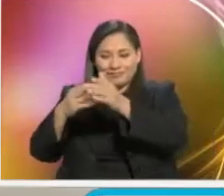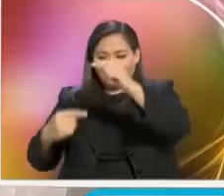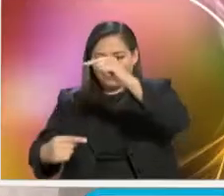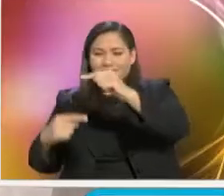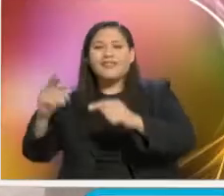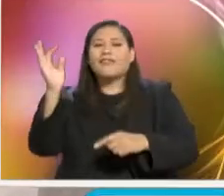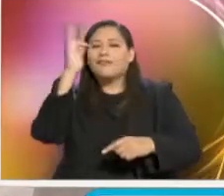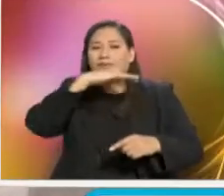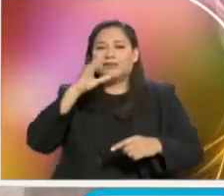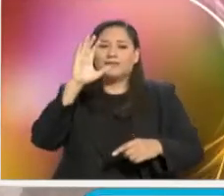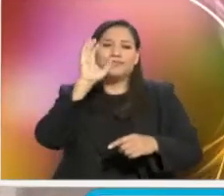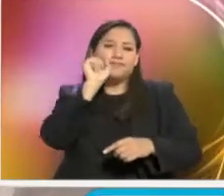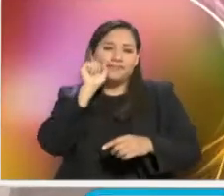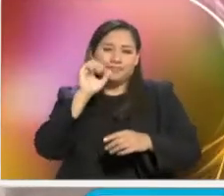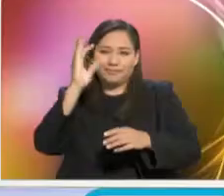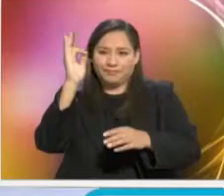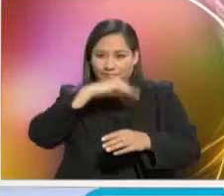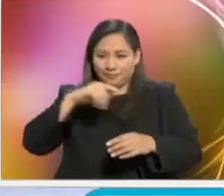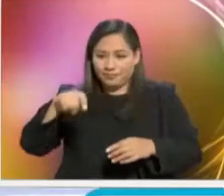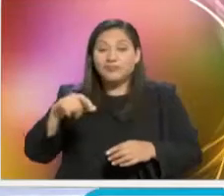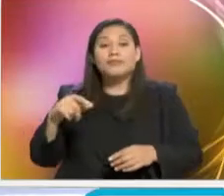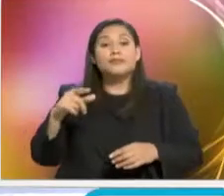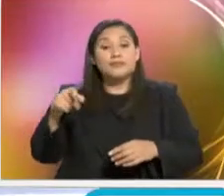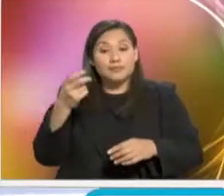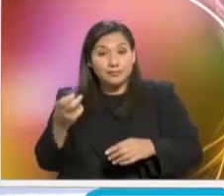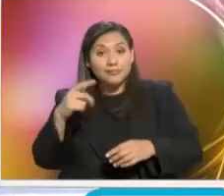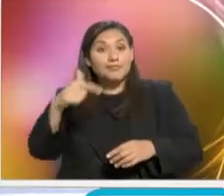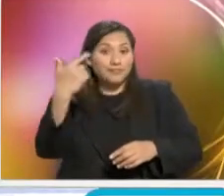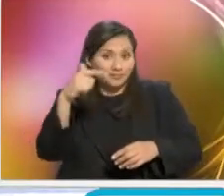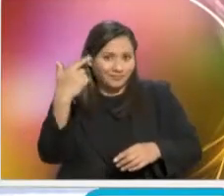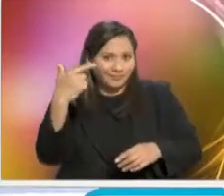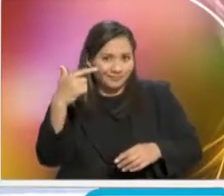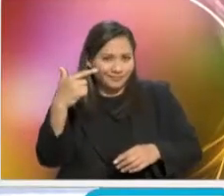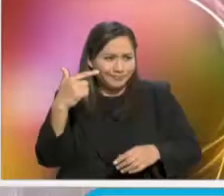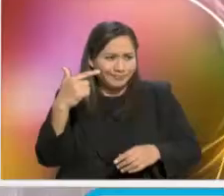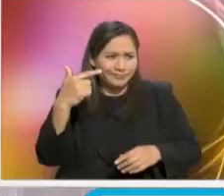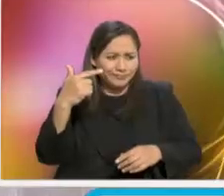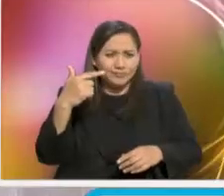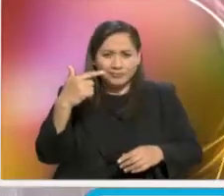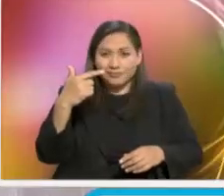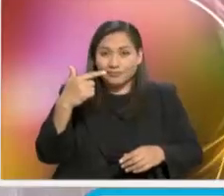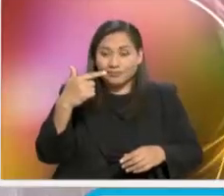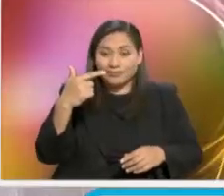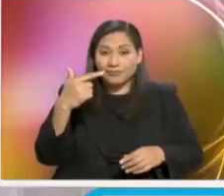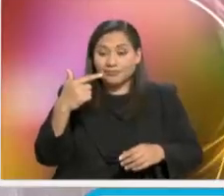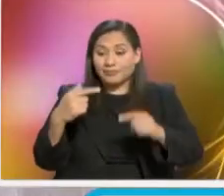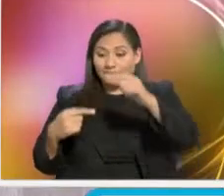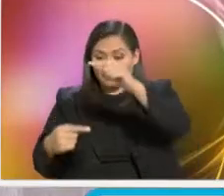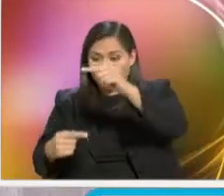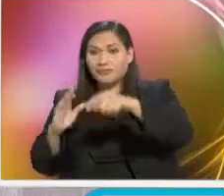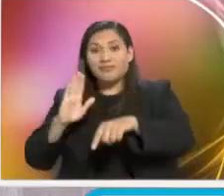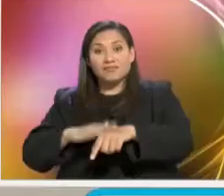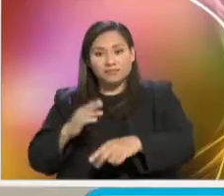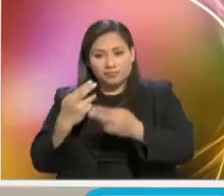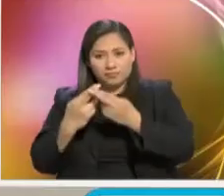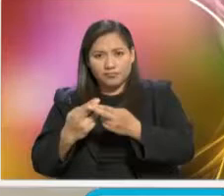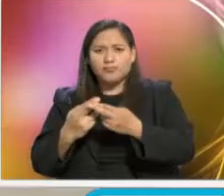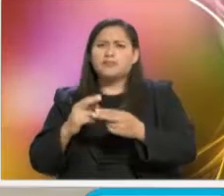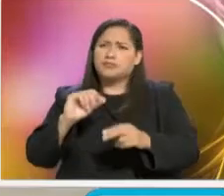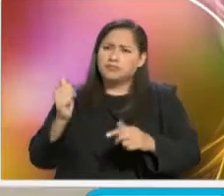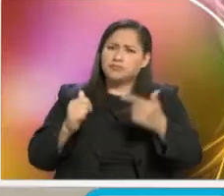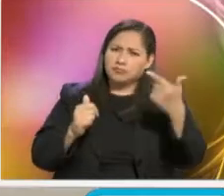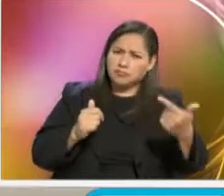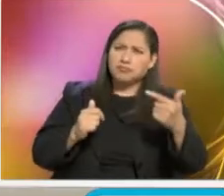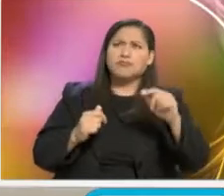Pak, este juguito tiene 12. Entonces, y agarré uno de los que más tienen, pero hay unos que tienen 7, hay unos que